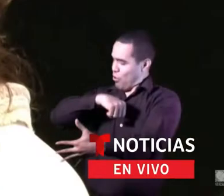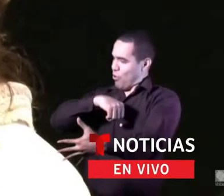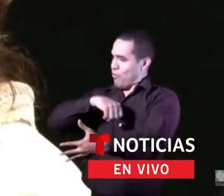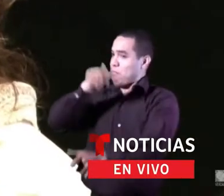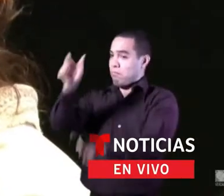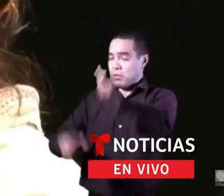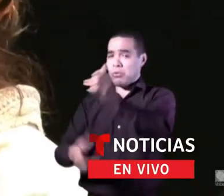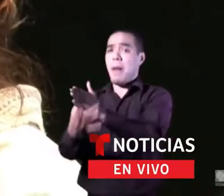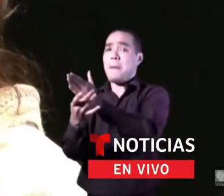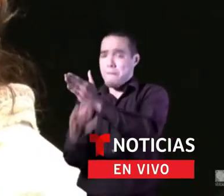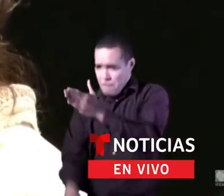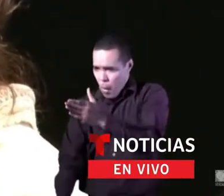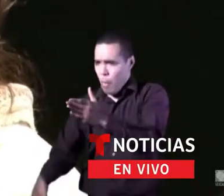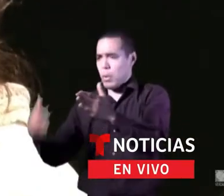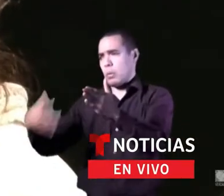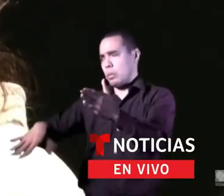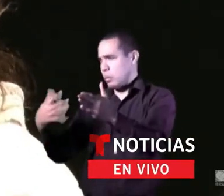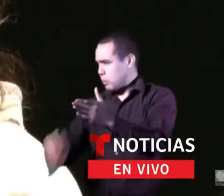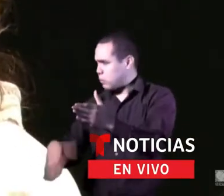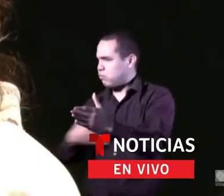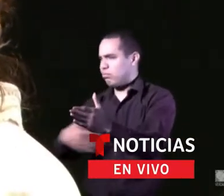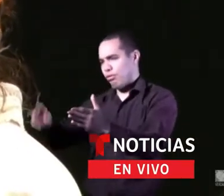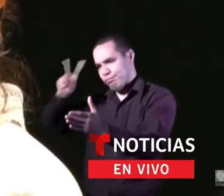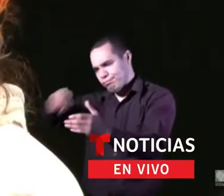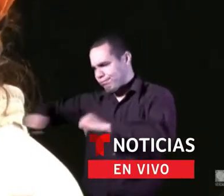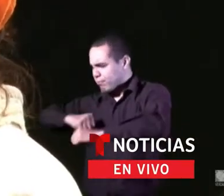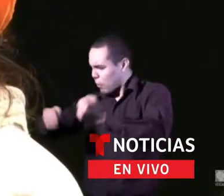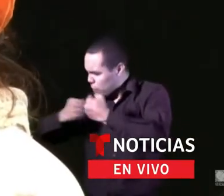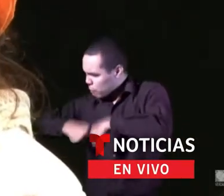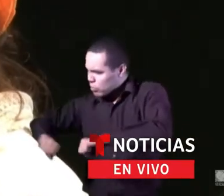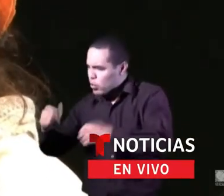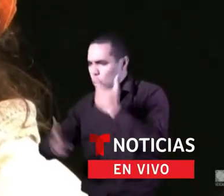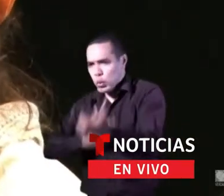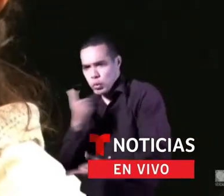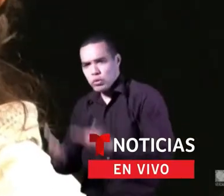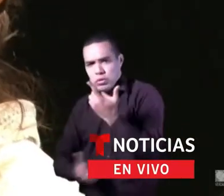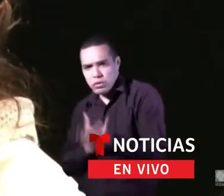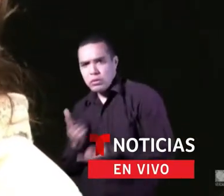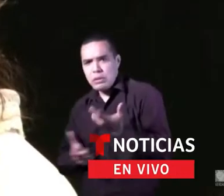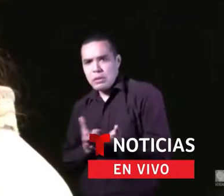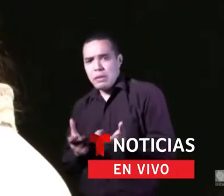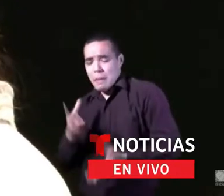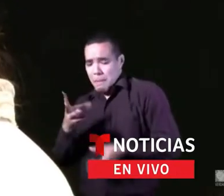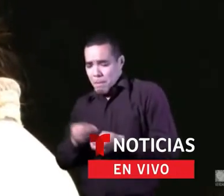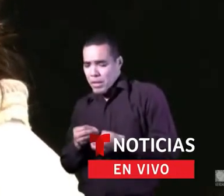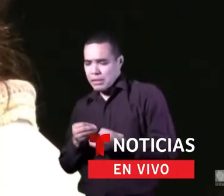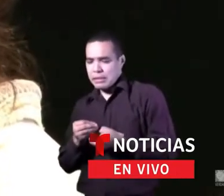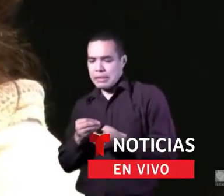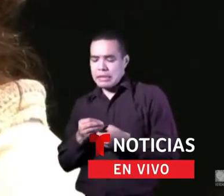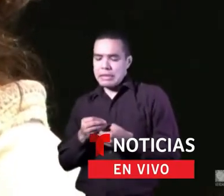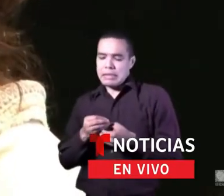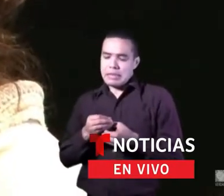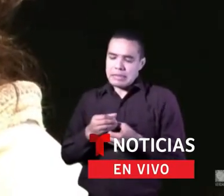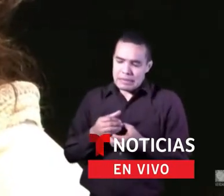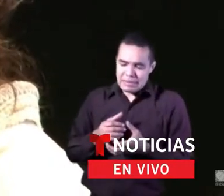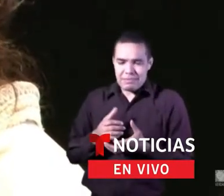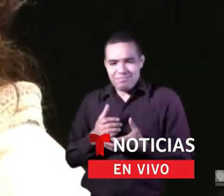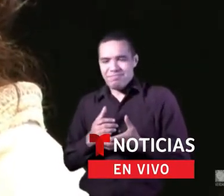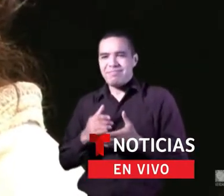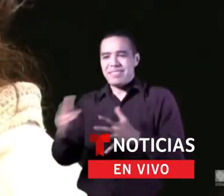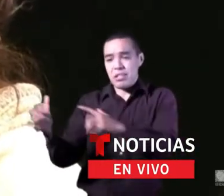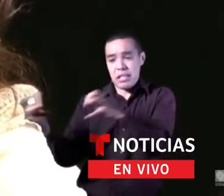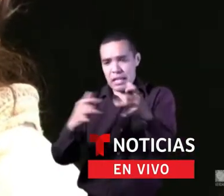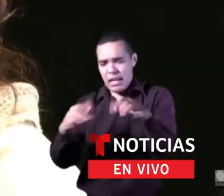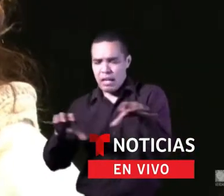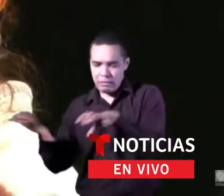y con vergüenza las conductas que se habían tenido durante la guerra